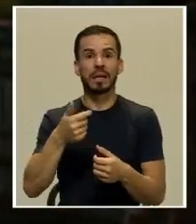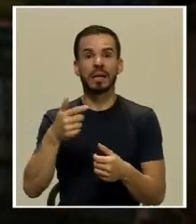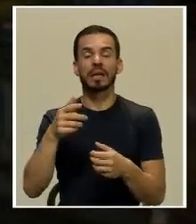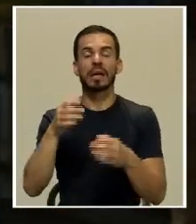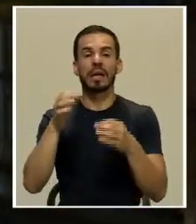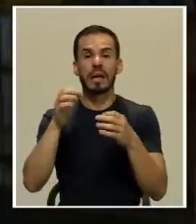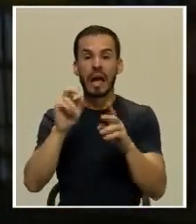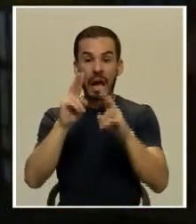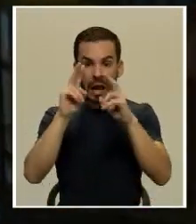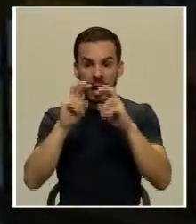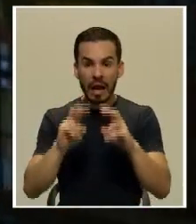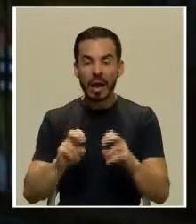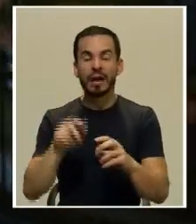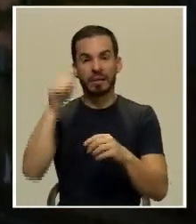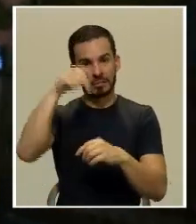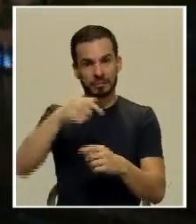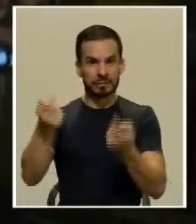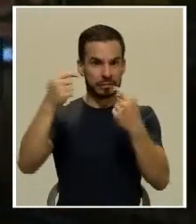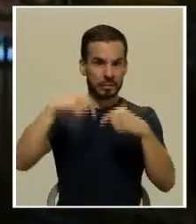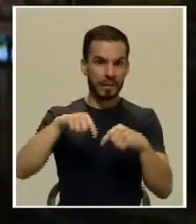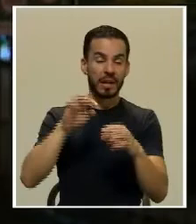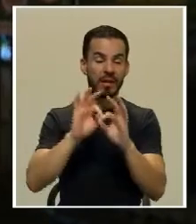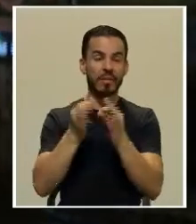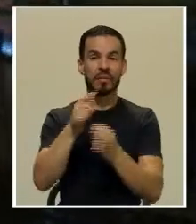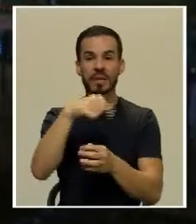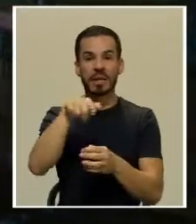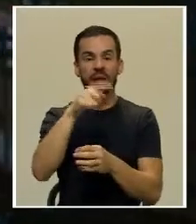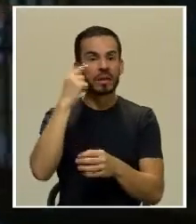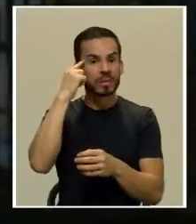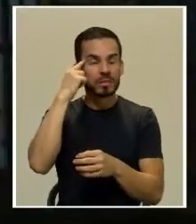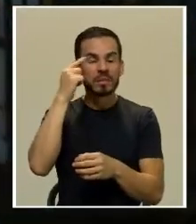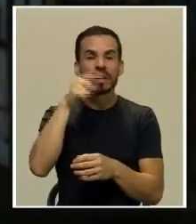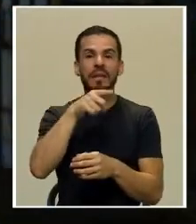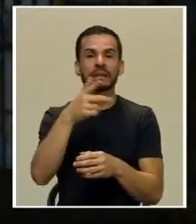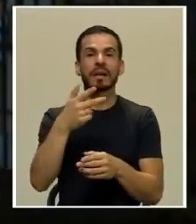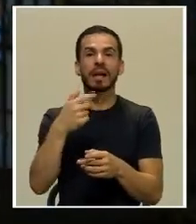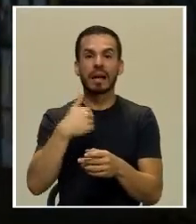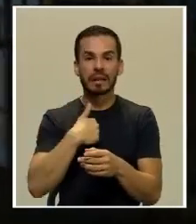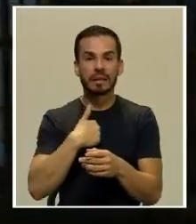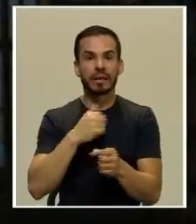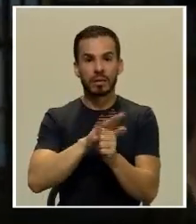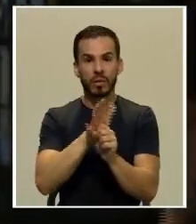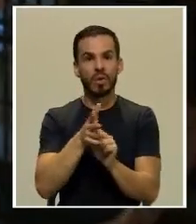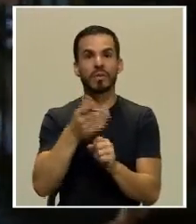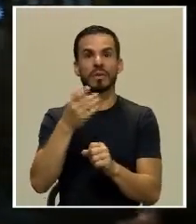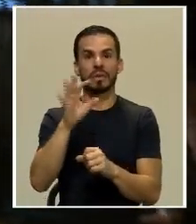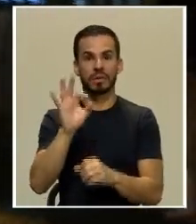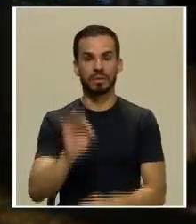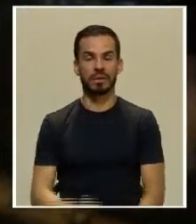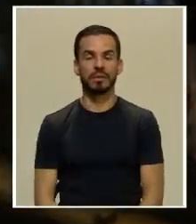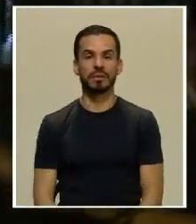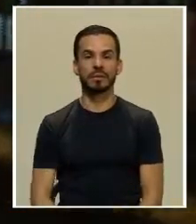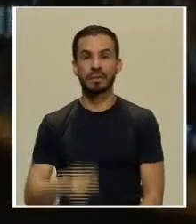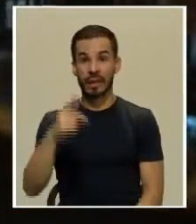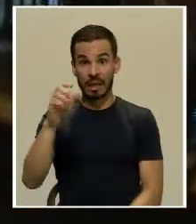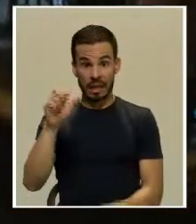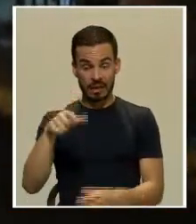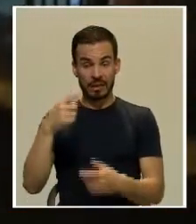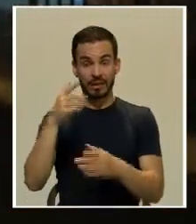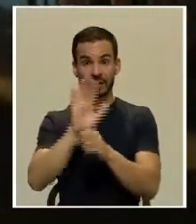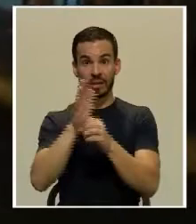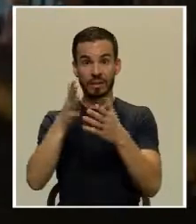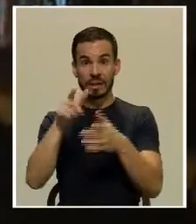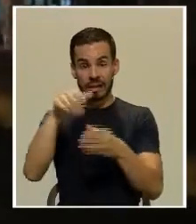estén precisamente realizando el testeo de las familias que ellos consideran que están positivas. Don Ernesto y amigos televidentes, esta